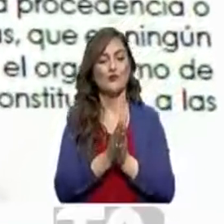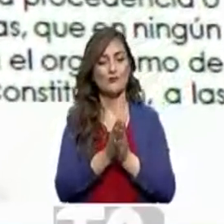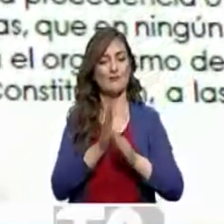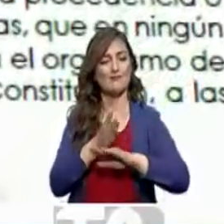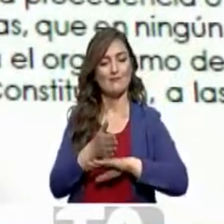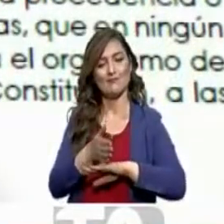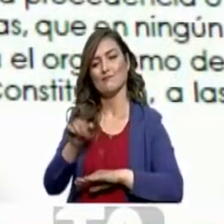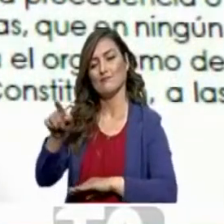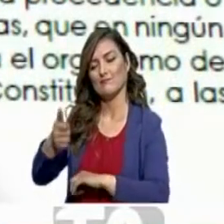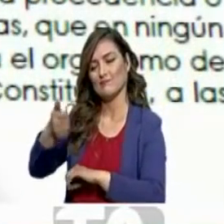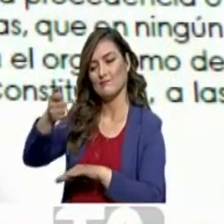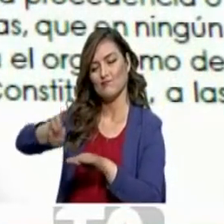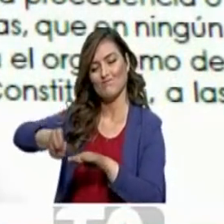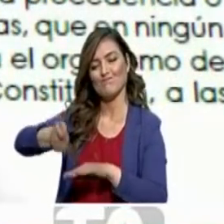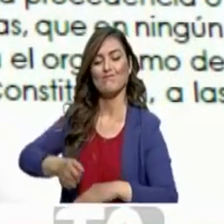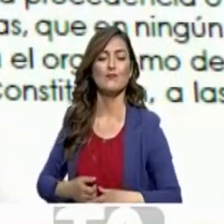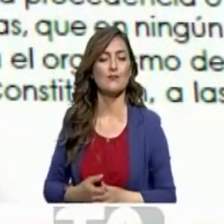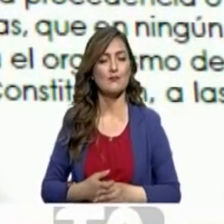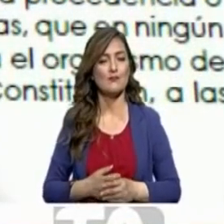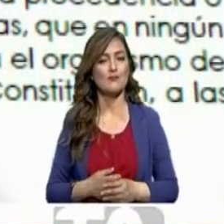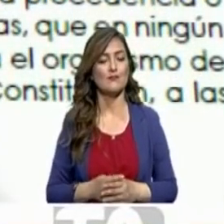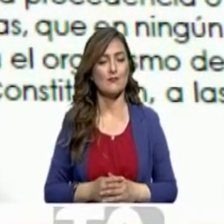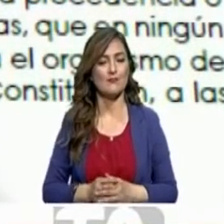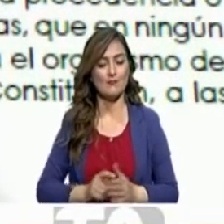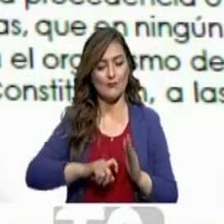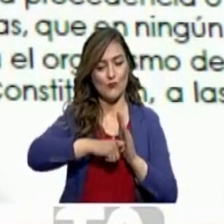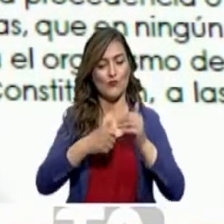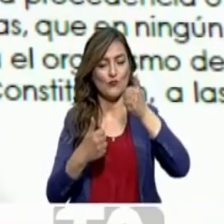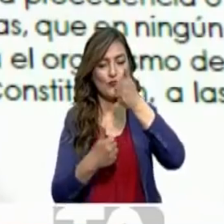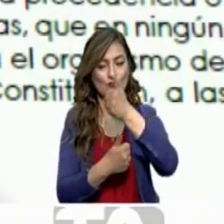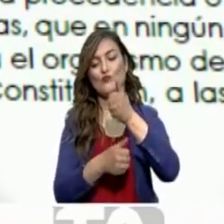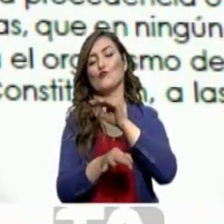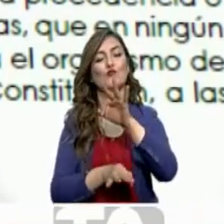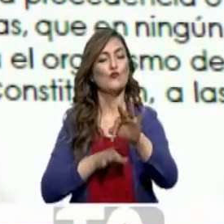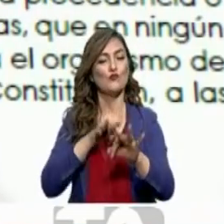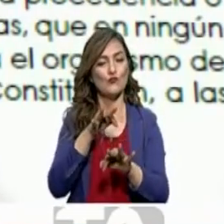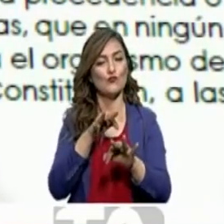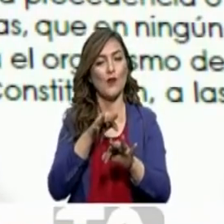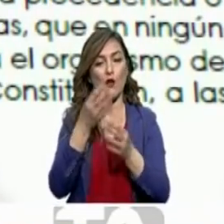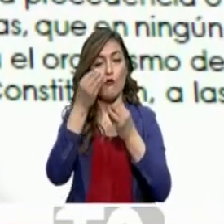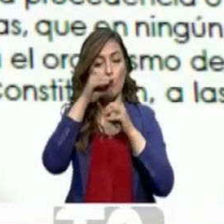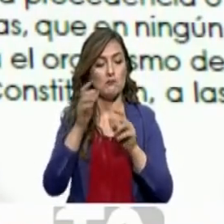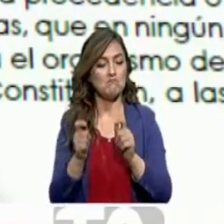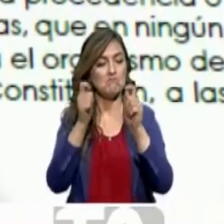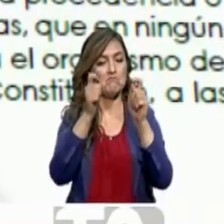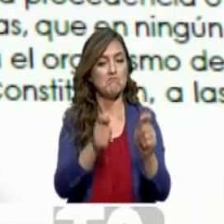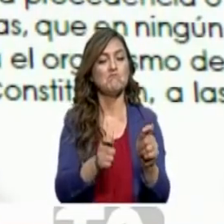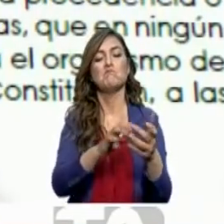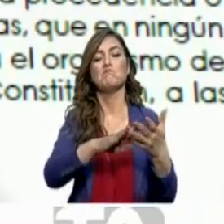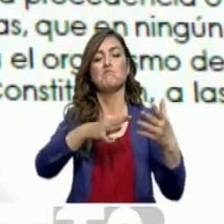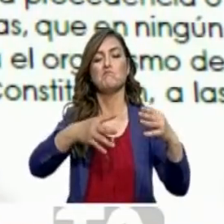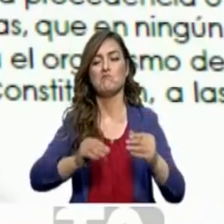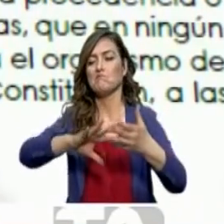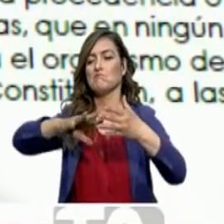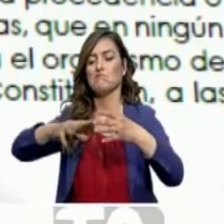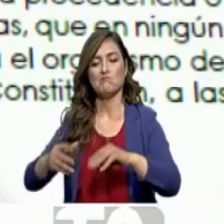del pronunciamiento de la Procuraduría, el contralor subrogante Carlos Riofrío remitió la información sobre las resoluciones